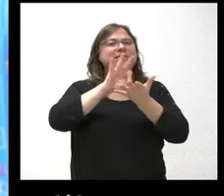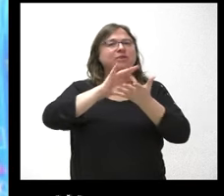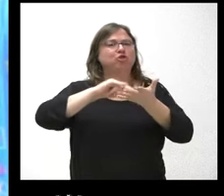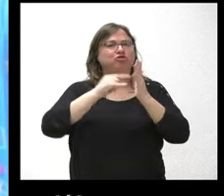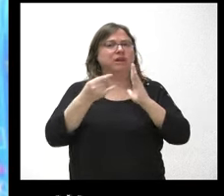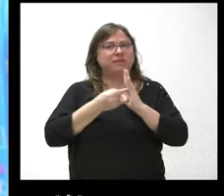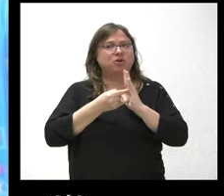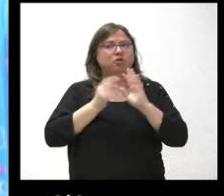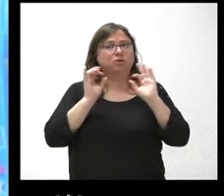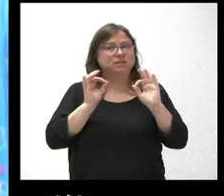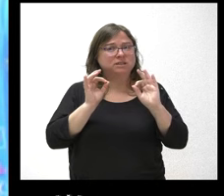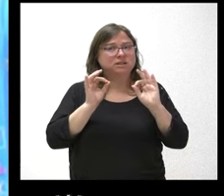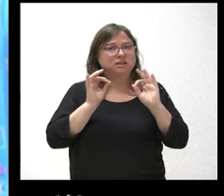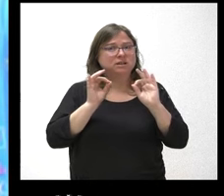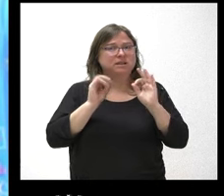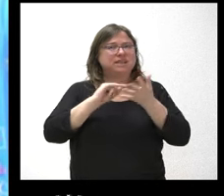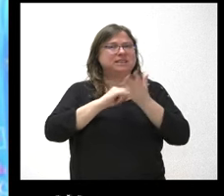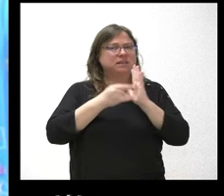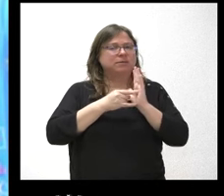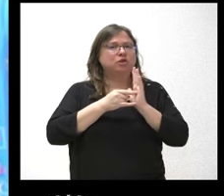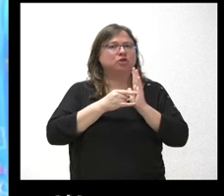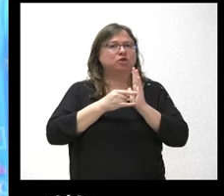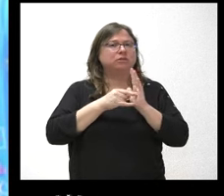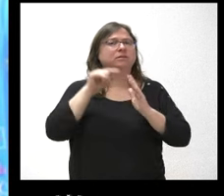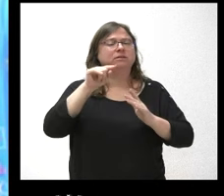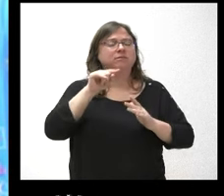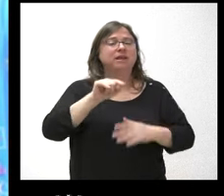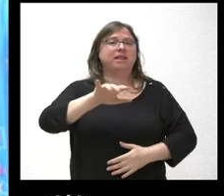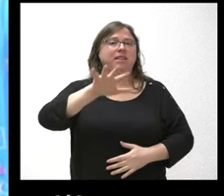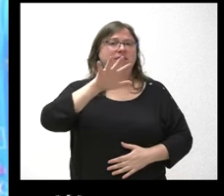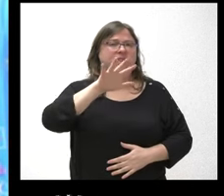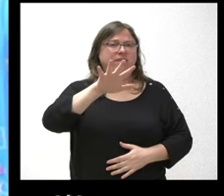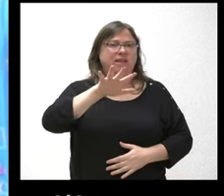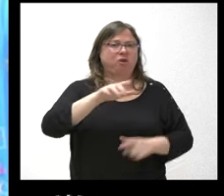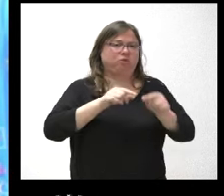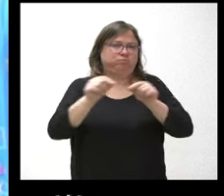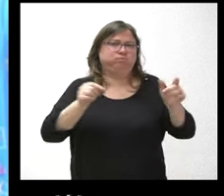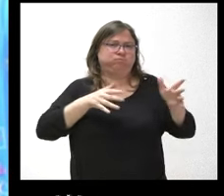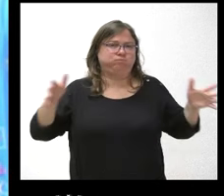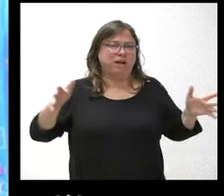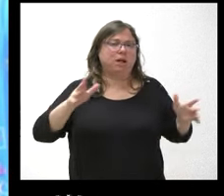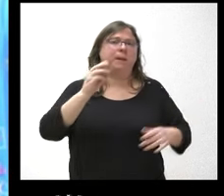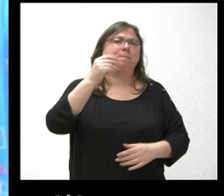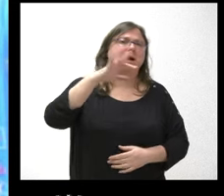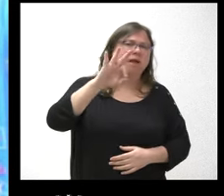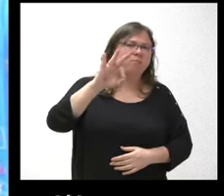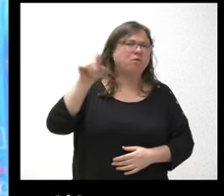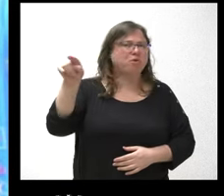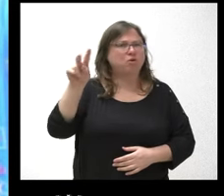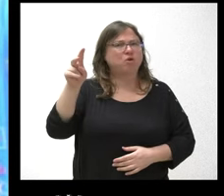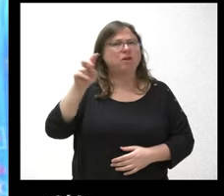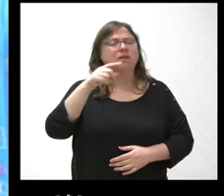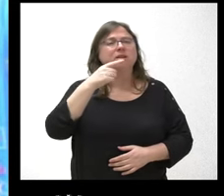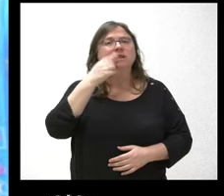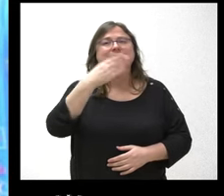servicios de industria, en el caso de estas 5 macroplantas, el Órbigo y el Páramo, habrán entendido en algún